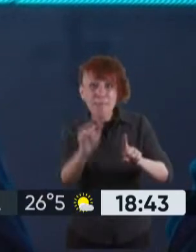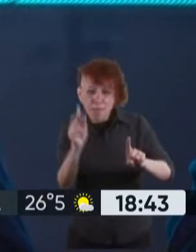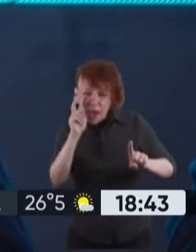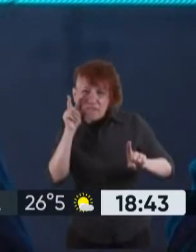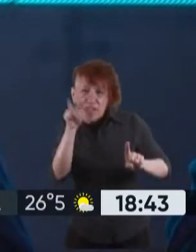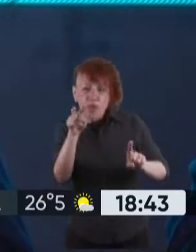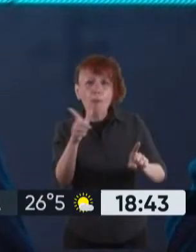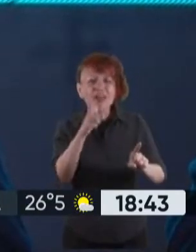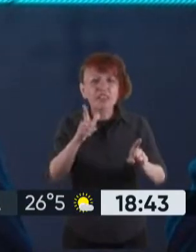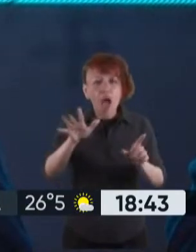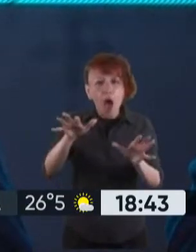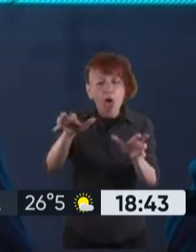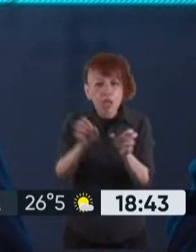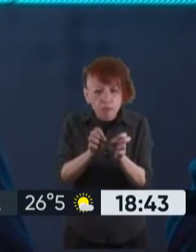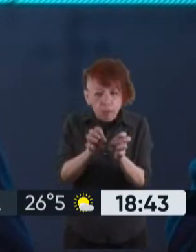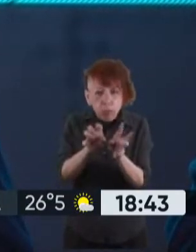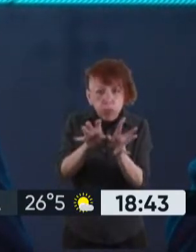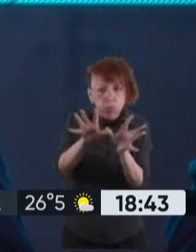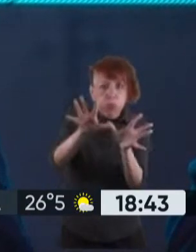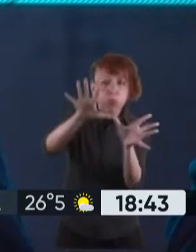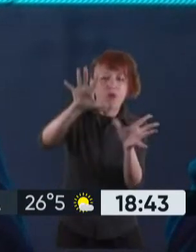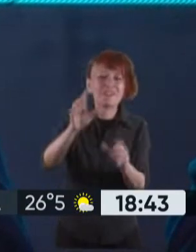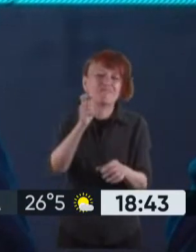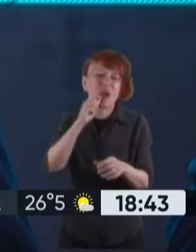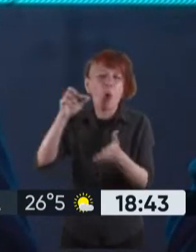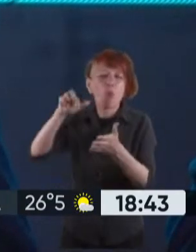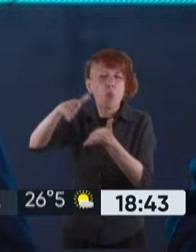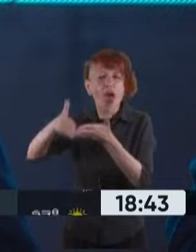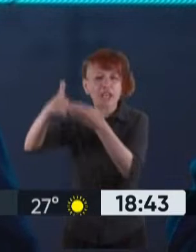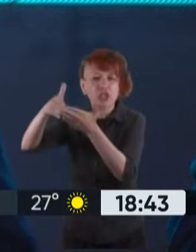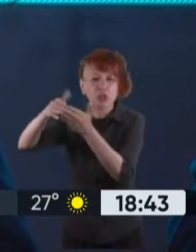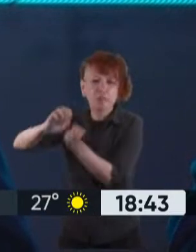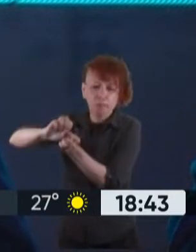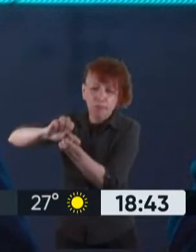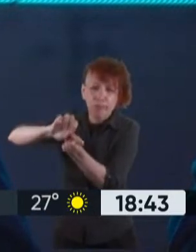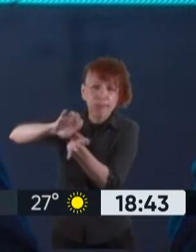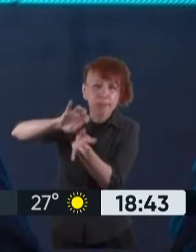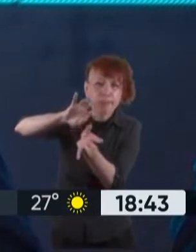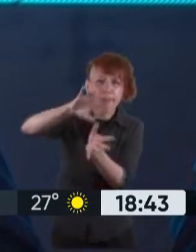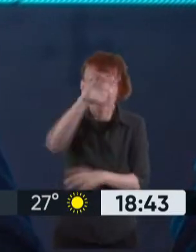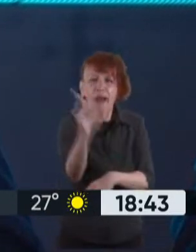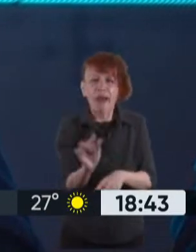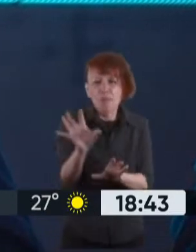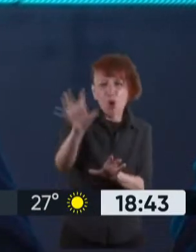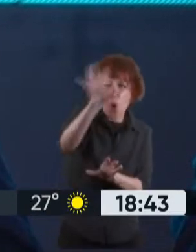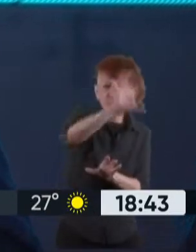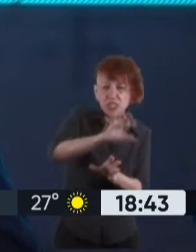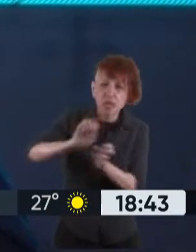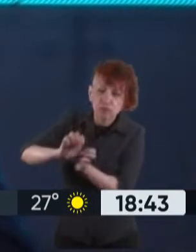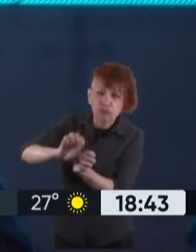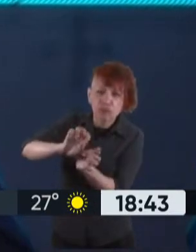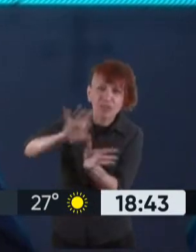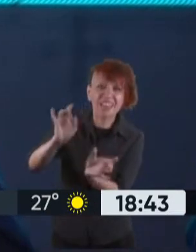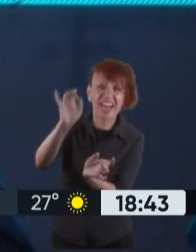de araña donde el cuerpo estaba en el puerto y después un montón de vías que iban hacia el interior de la patria a buscar en